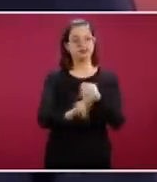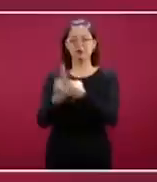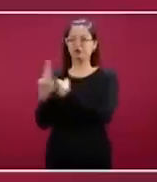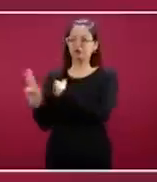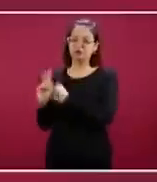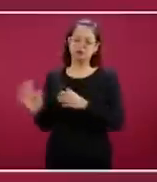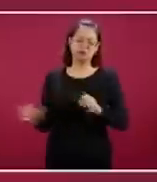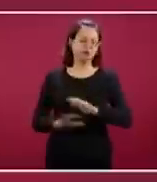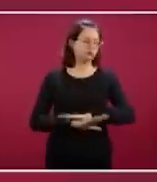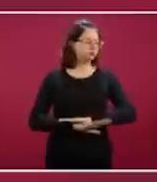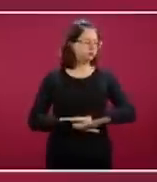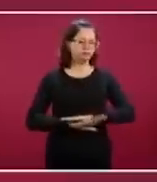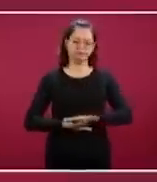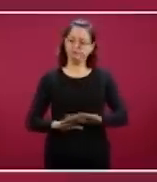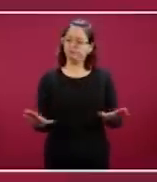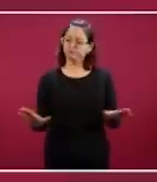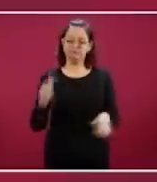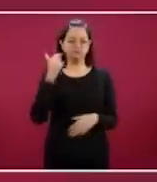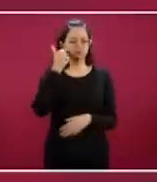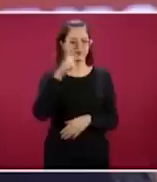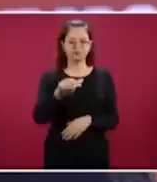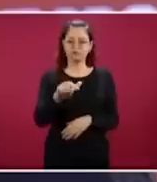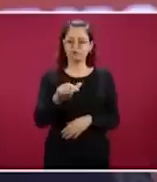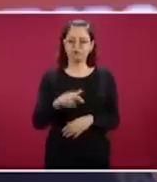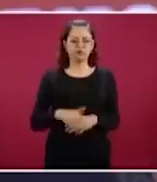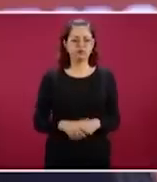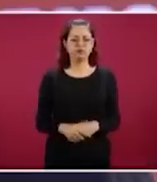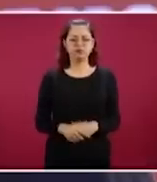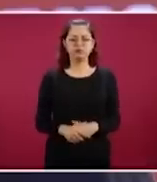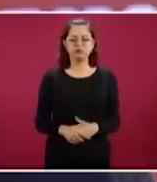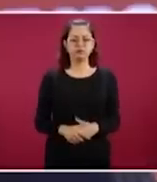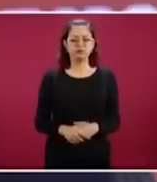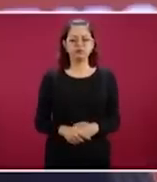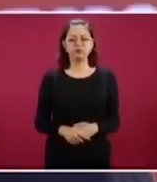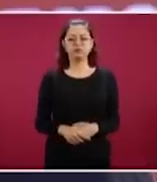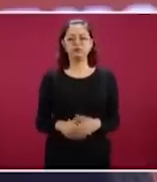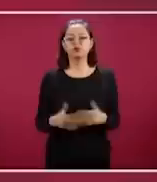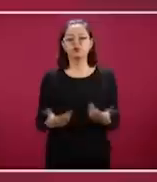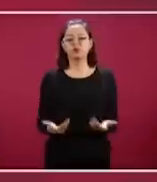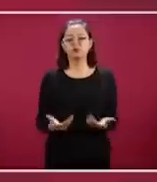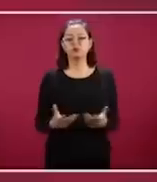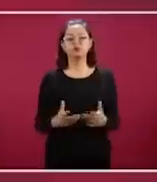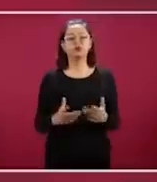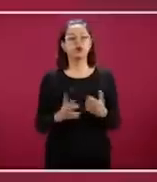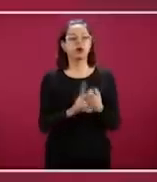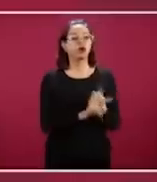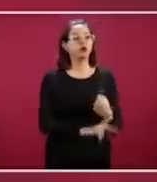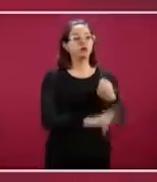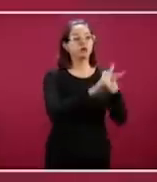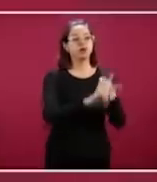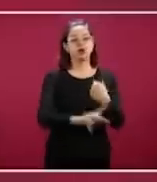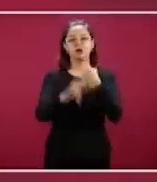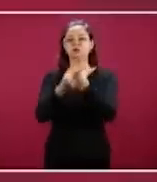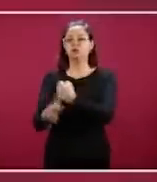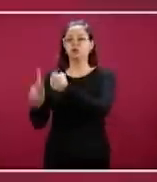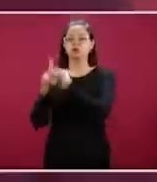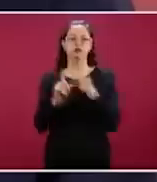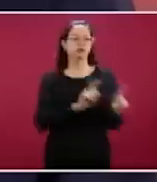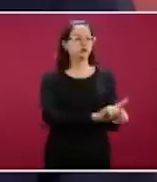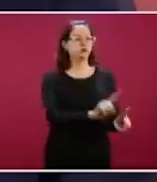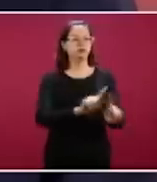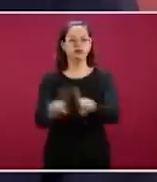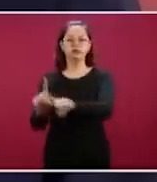Somos respetuosos de la vida interna de los países, de las